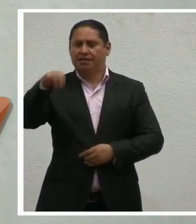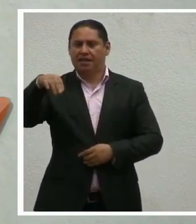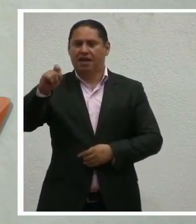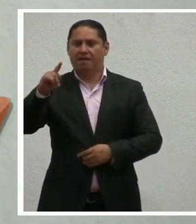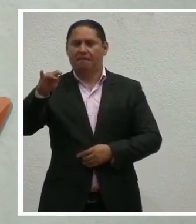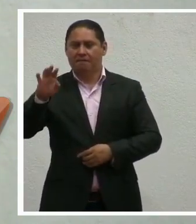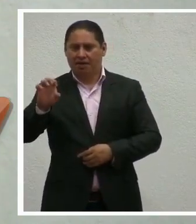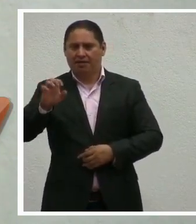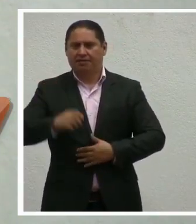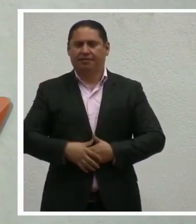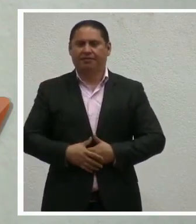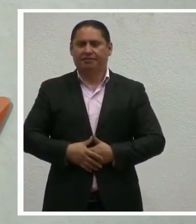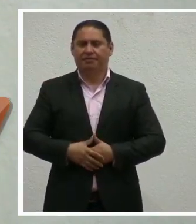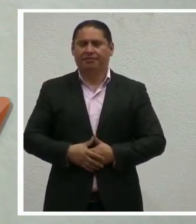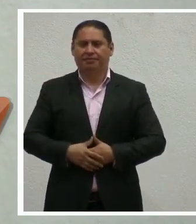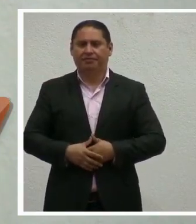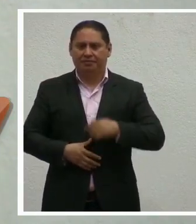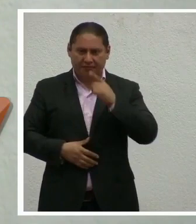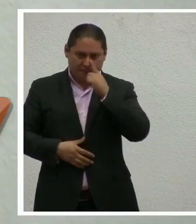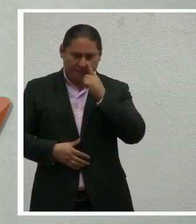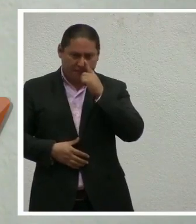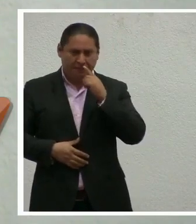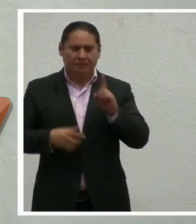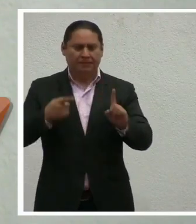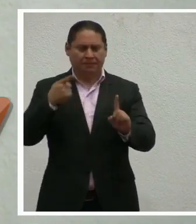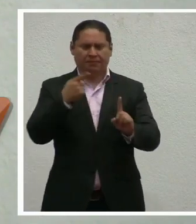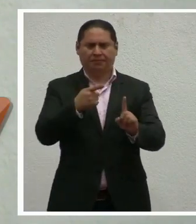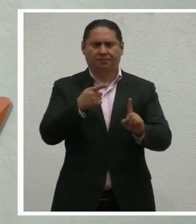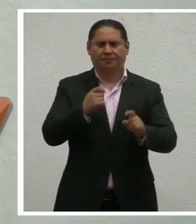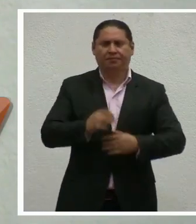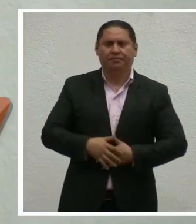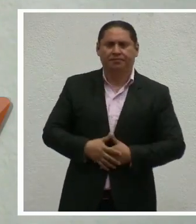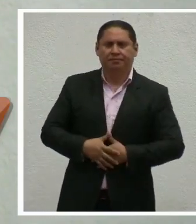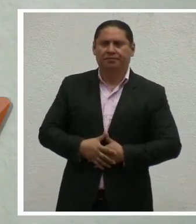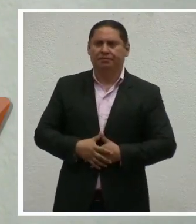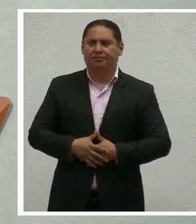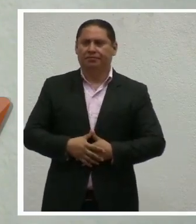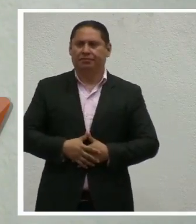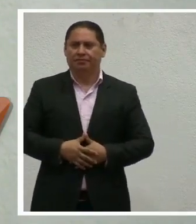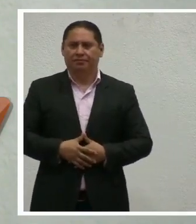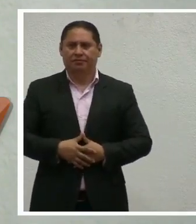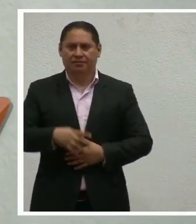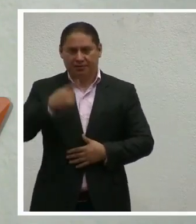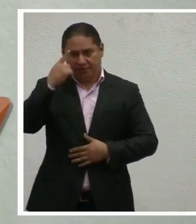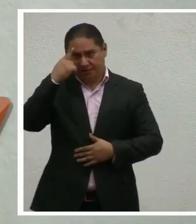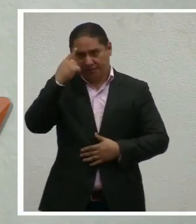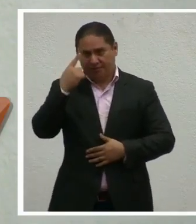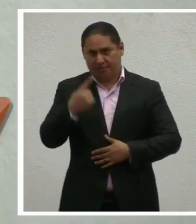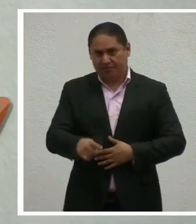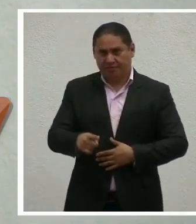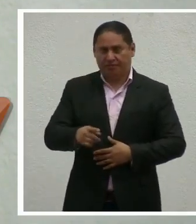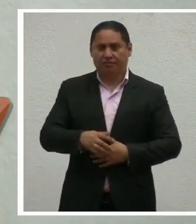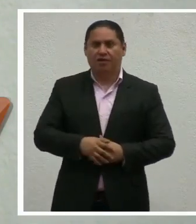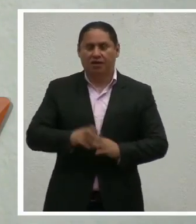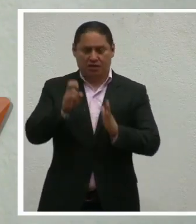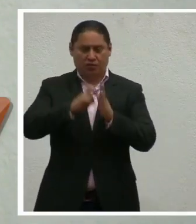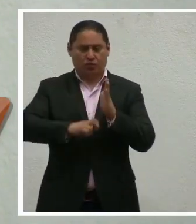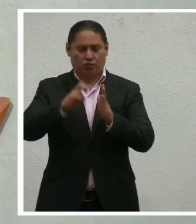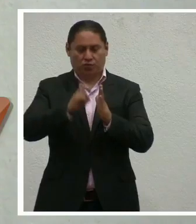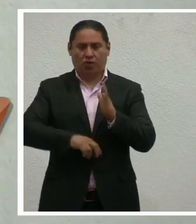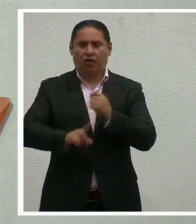presento, yo señalo que para resolver los grandes problemas